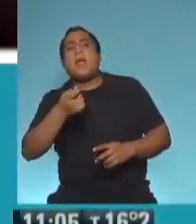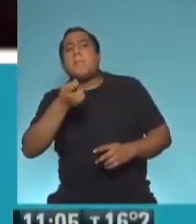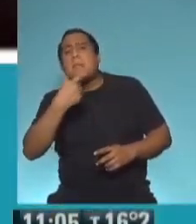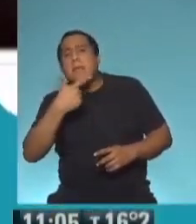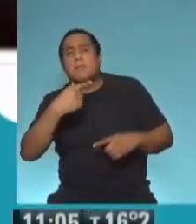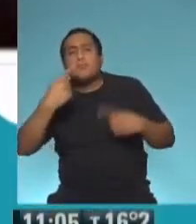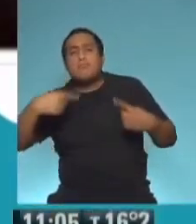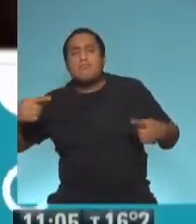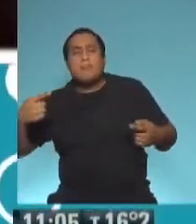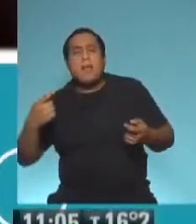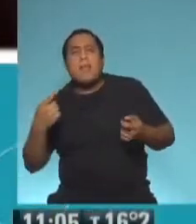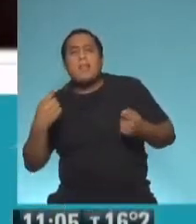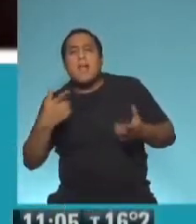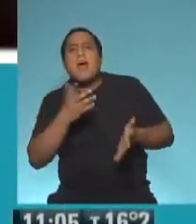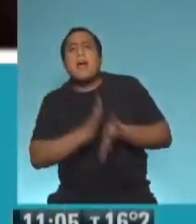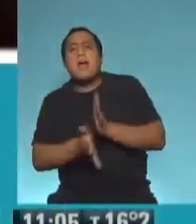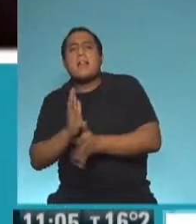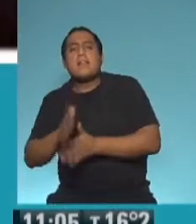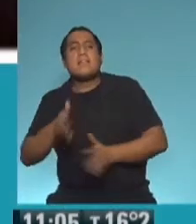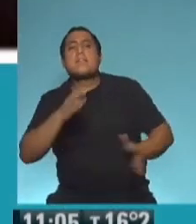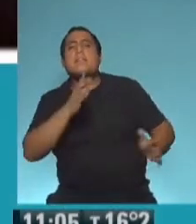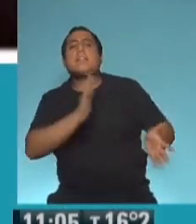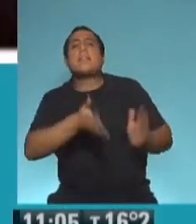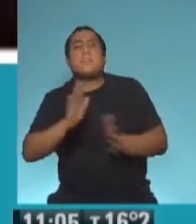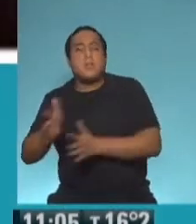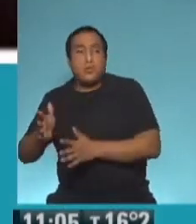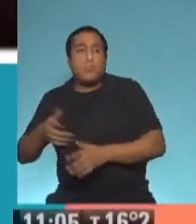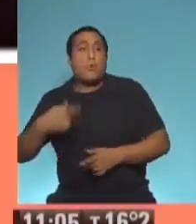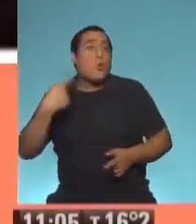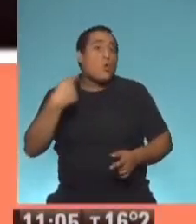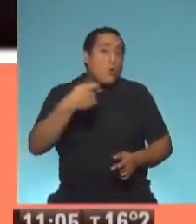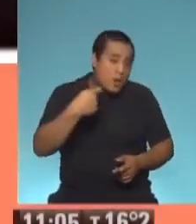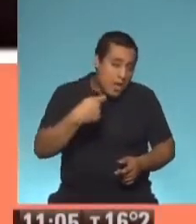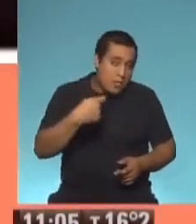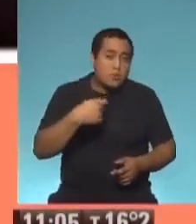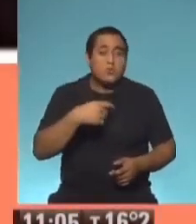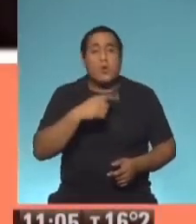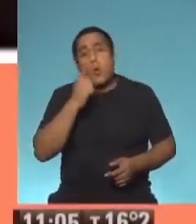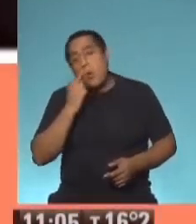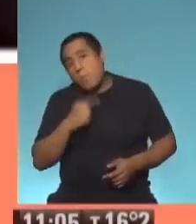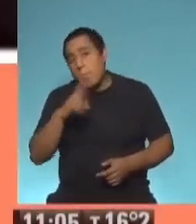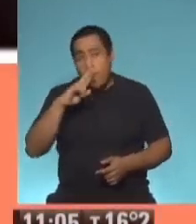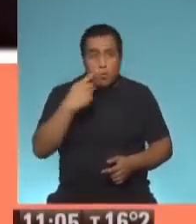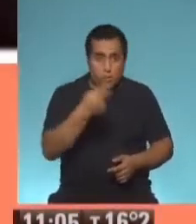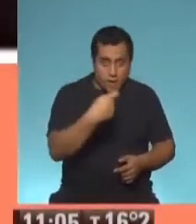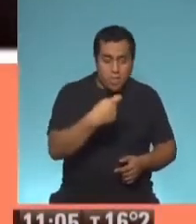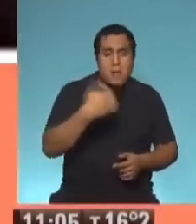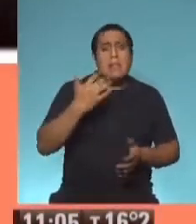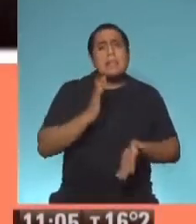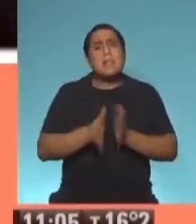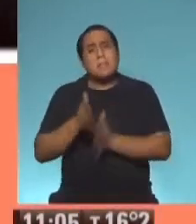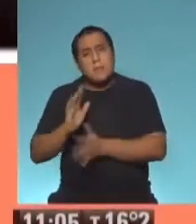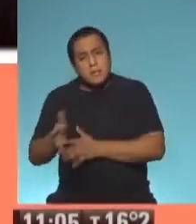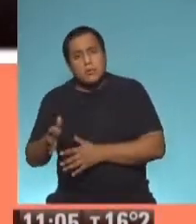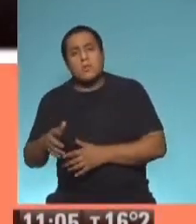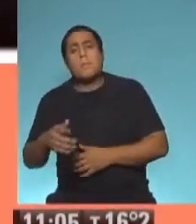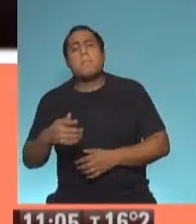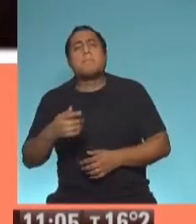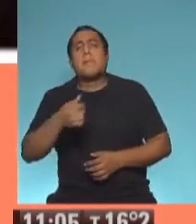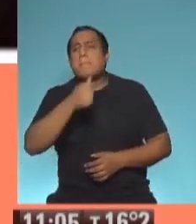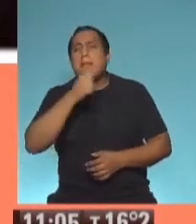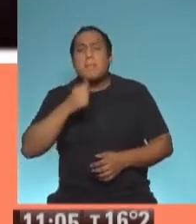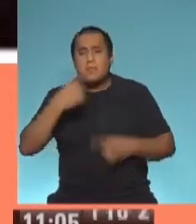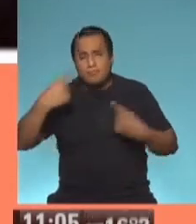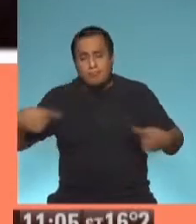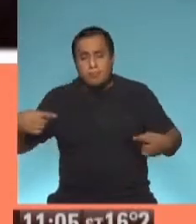gratuitos para los tratamientos que necesitan los jubilados y jubiladas. Hay tratamientos que se hacen con parches, con medicamentos. PAMI,